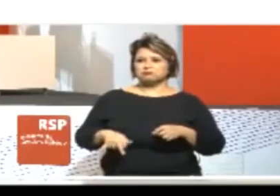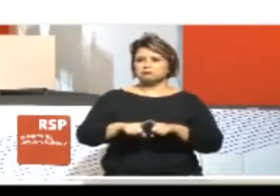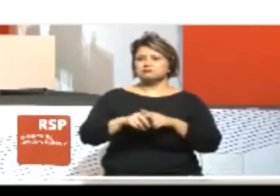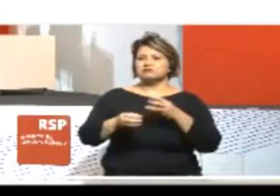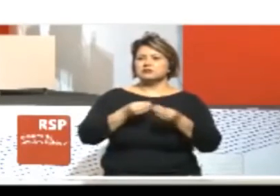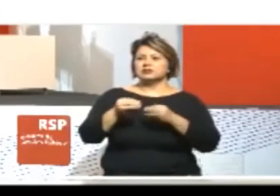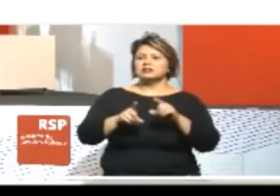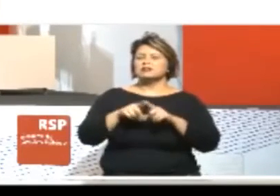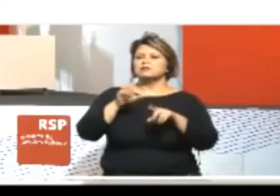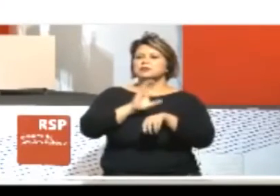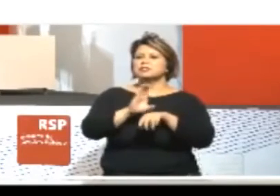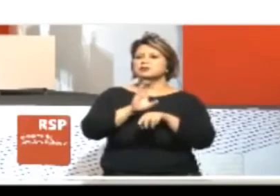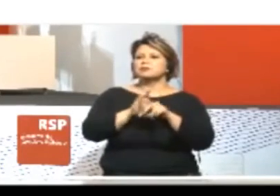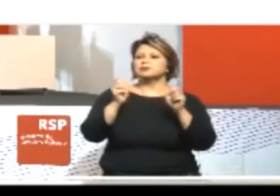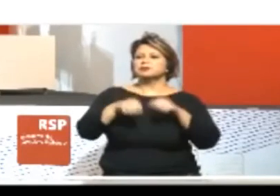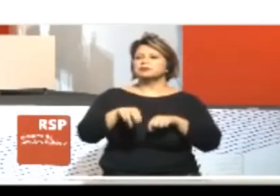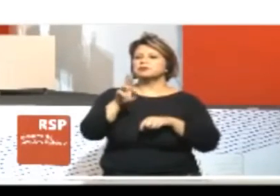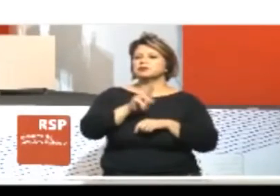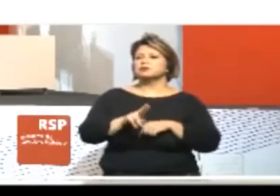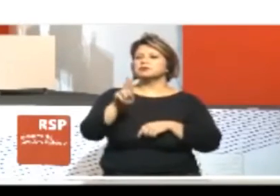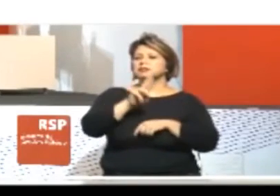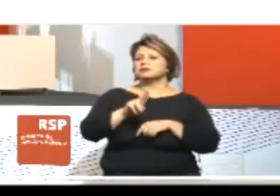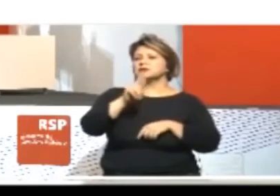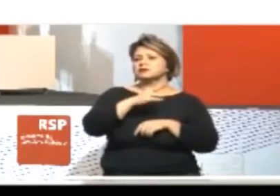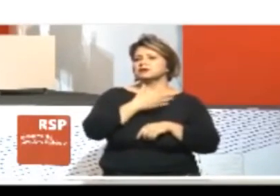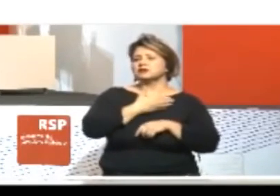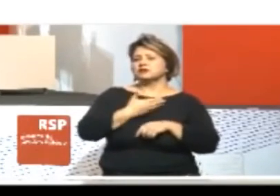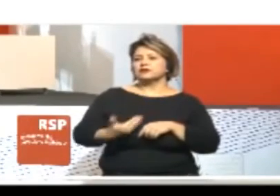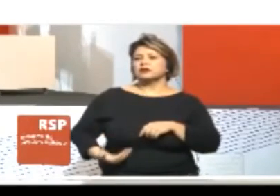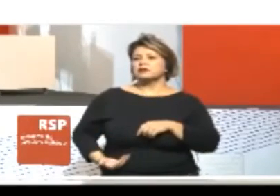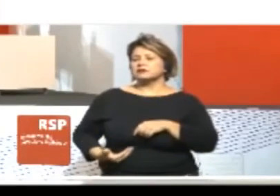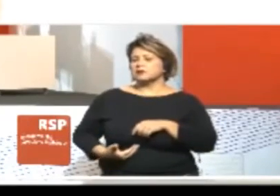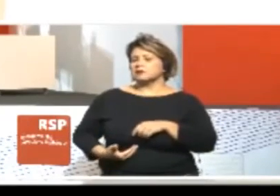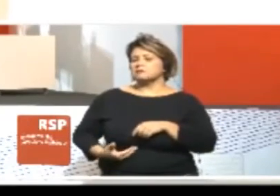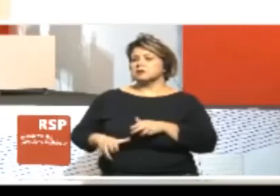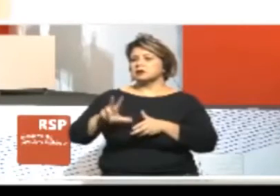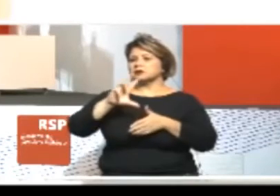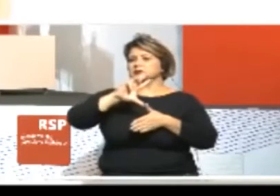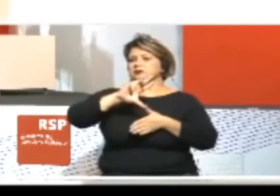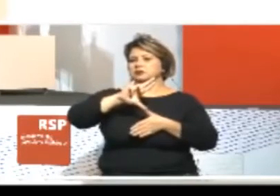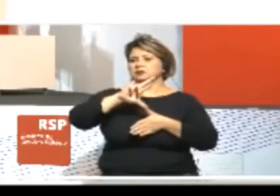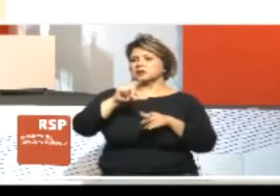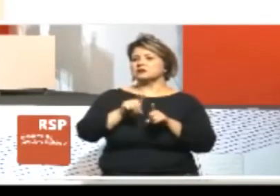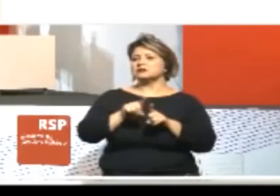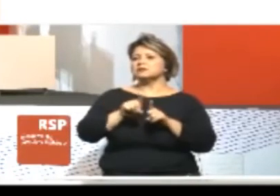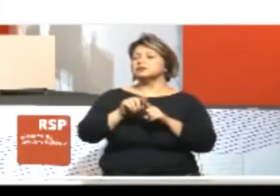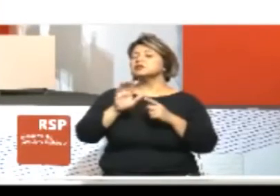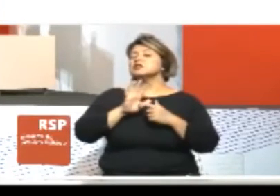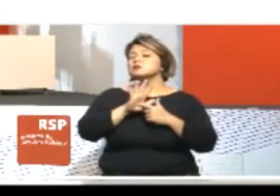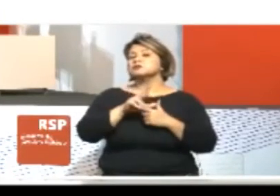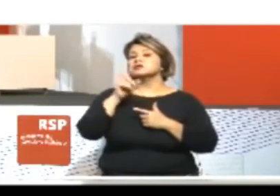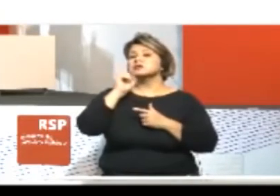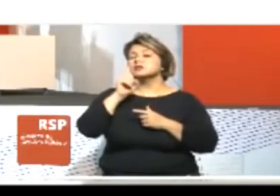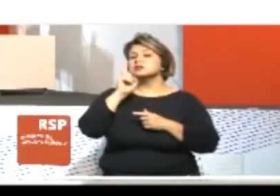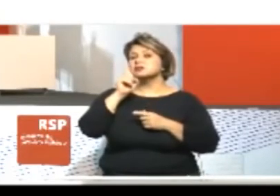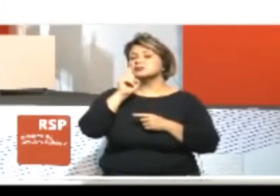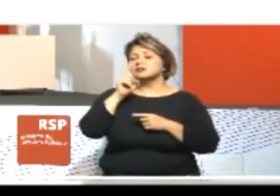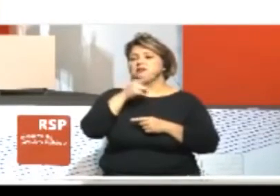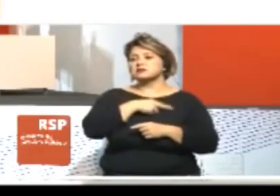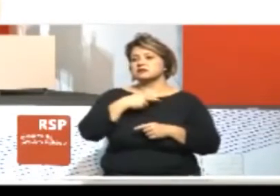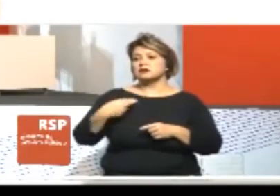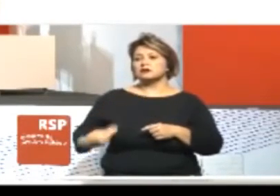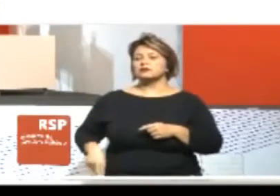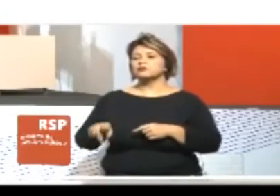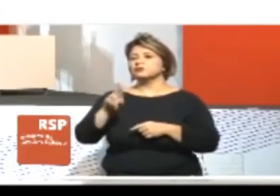en Centroamérica, lo cual ahorita está llamando la atención de los Estados Unidos de que, oh, la China está cubriendo el espacio